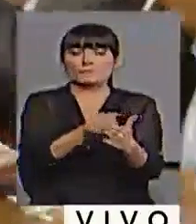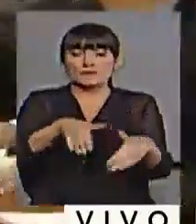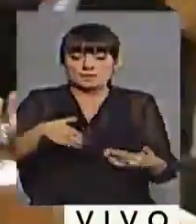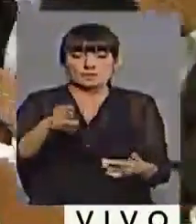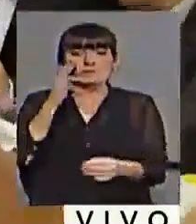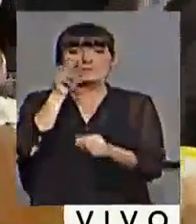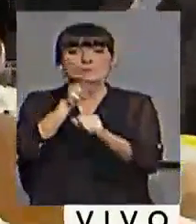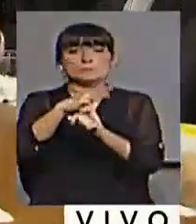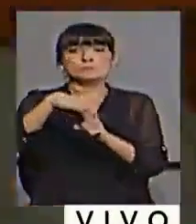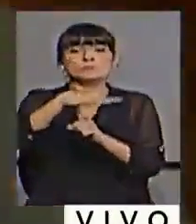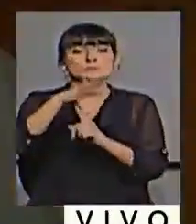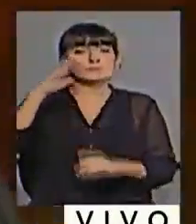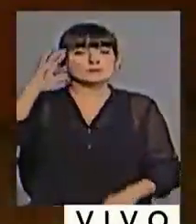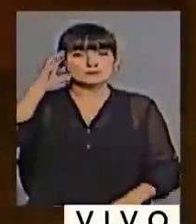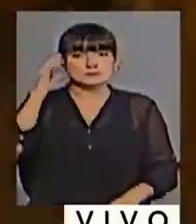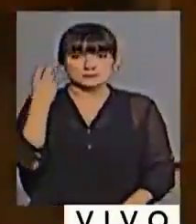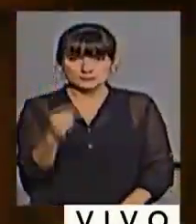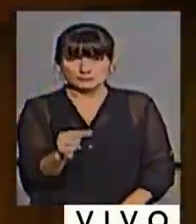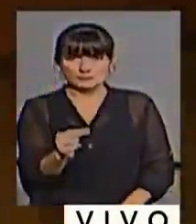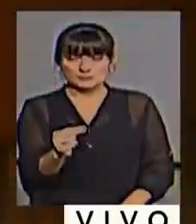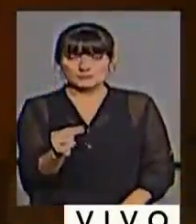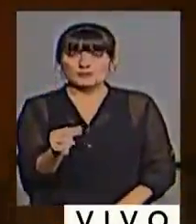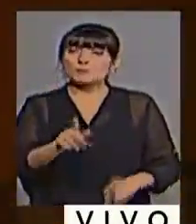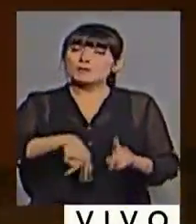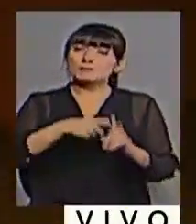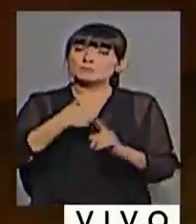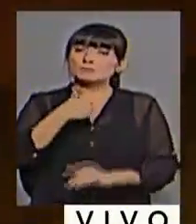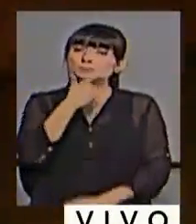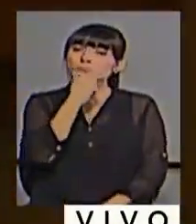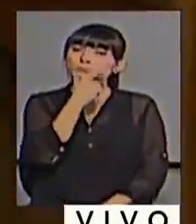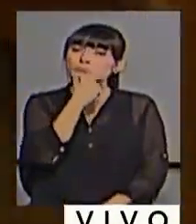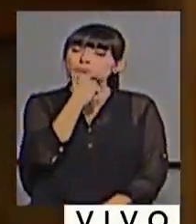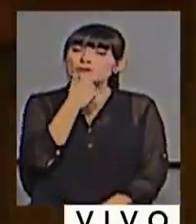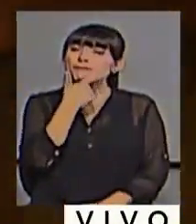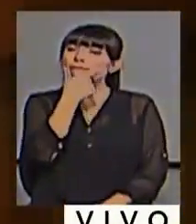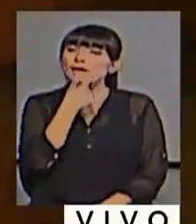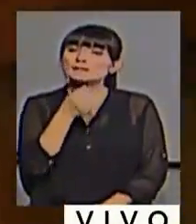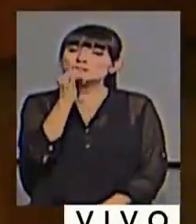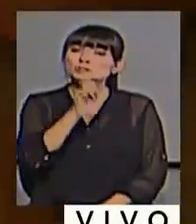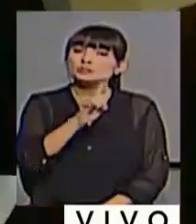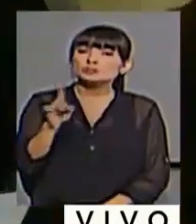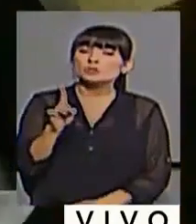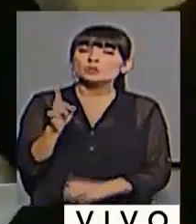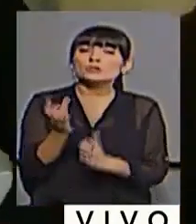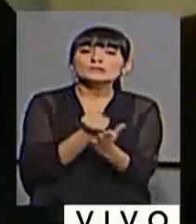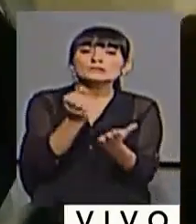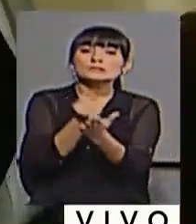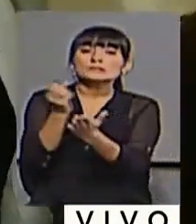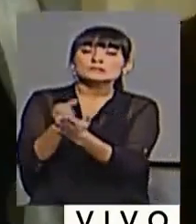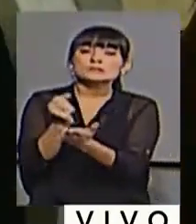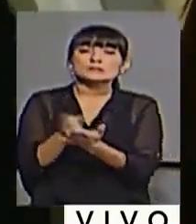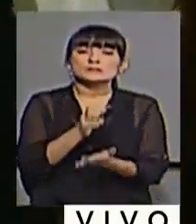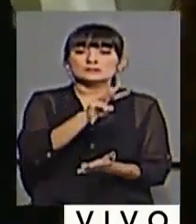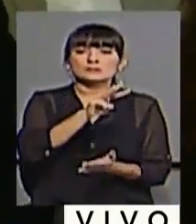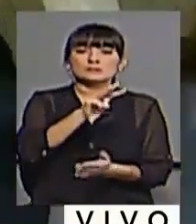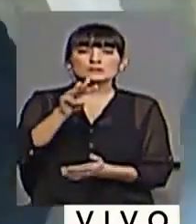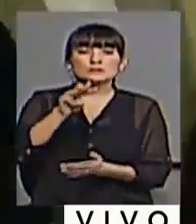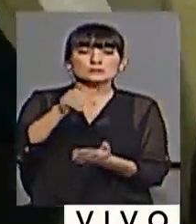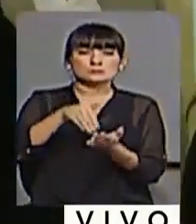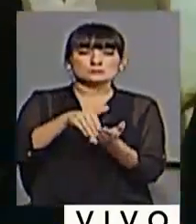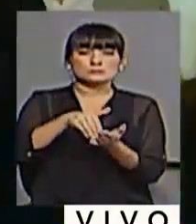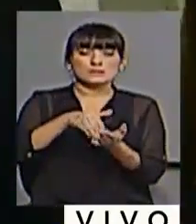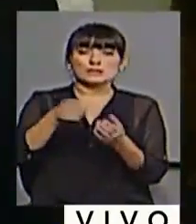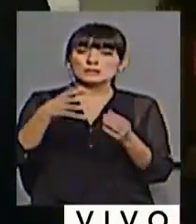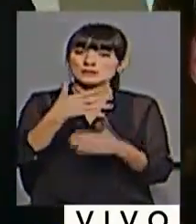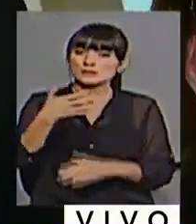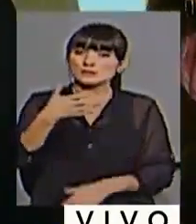de Bachelet? Y además, tengo mis dudas que sea tan fácil conseguir las 33.500 firmas por una razón muy simple. Los militantes no